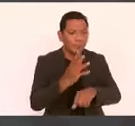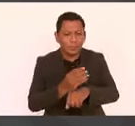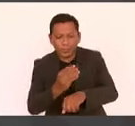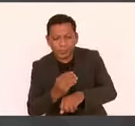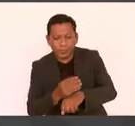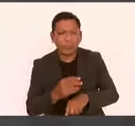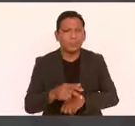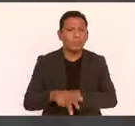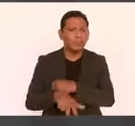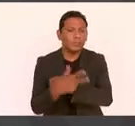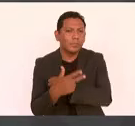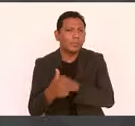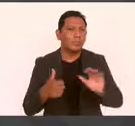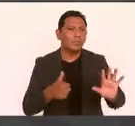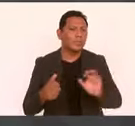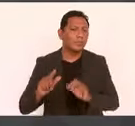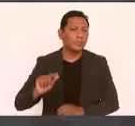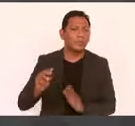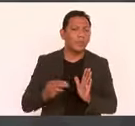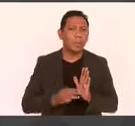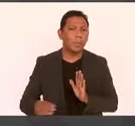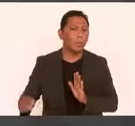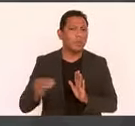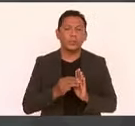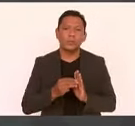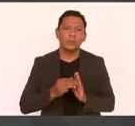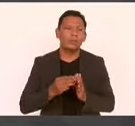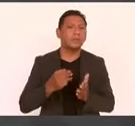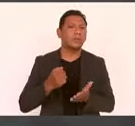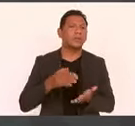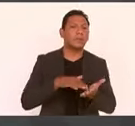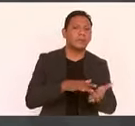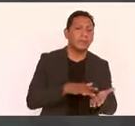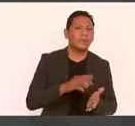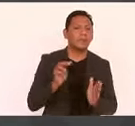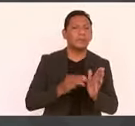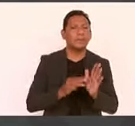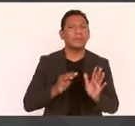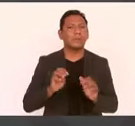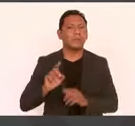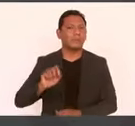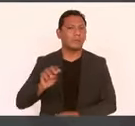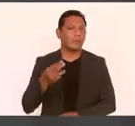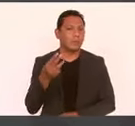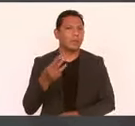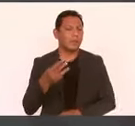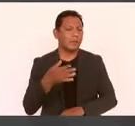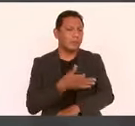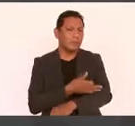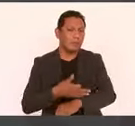13, con otros 670 millones de pesos de inversión, con 3.223 familias beneficiadas.